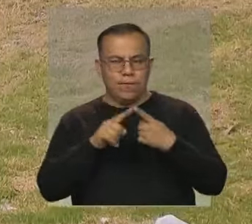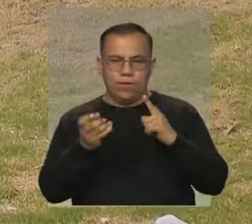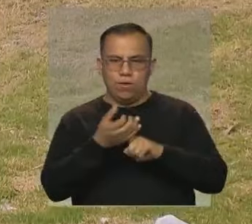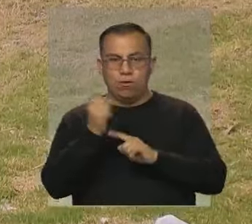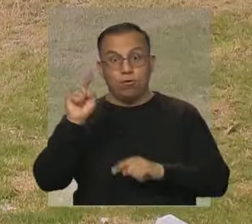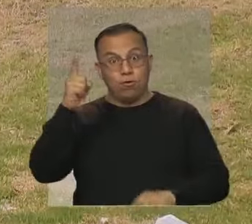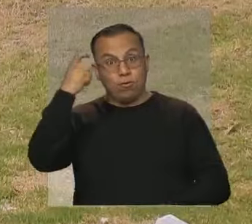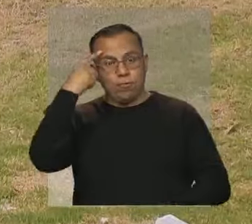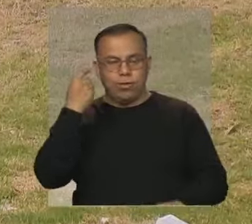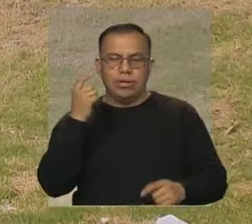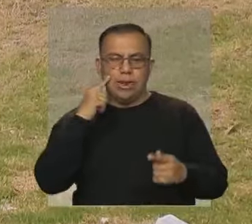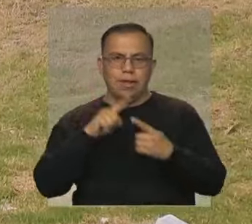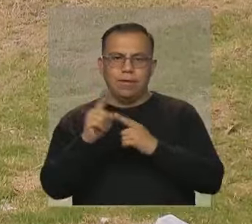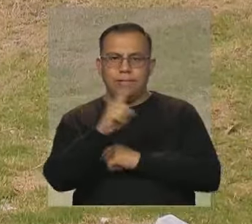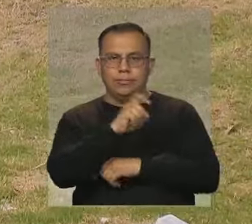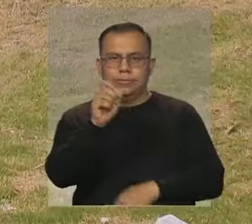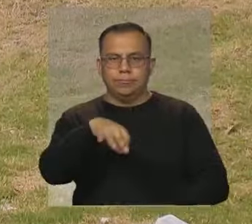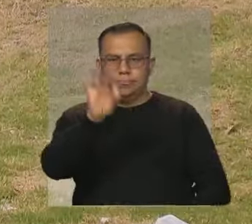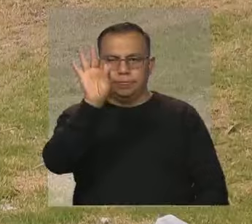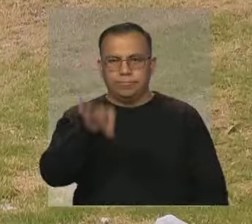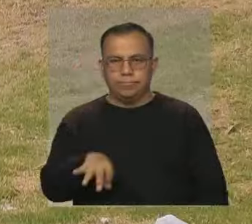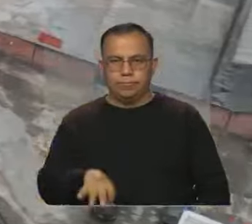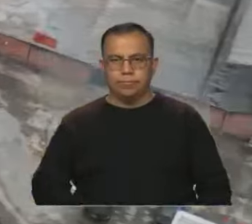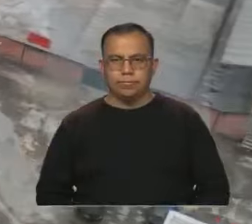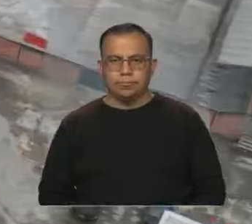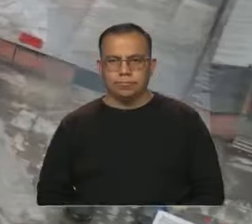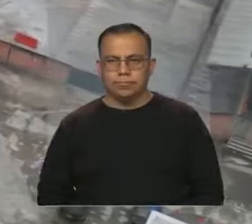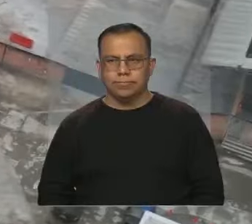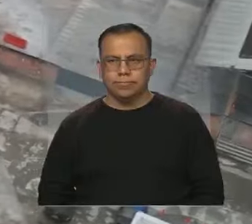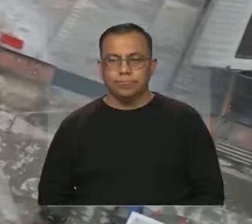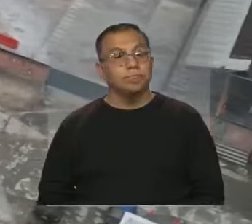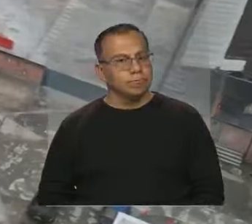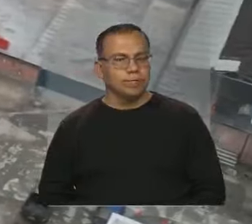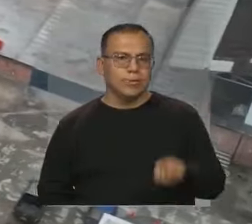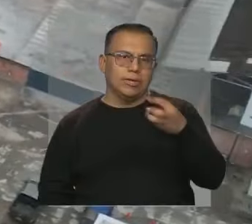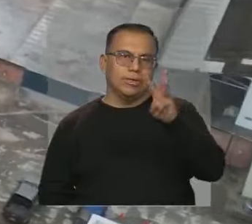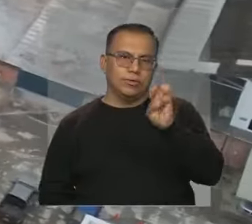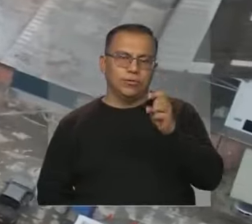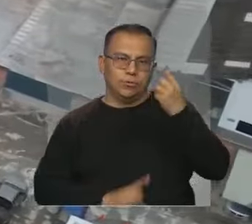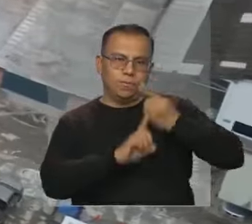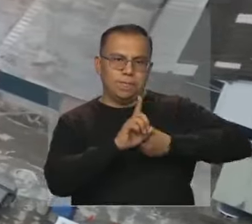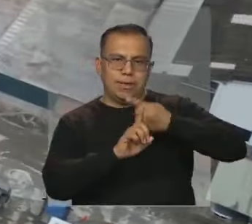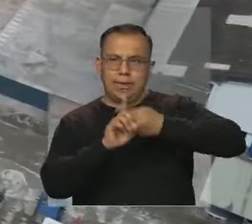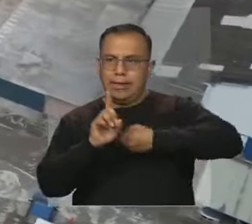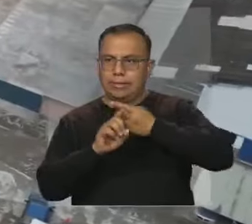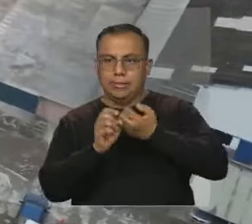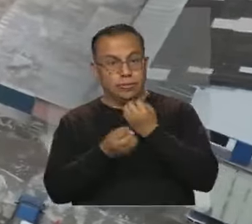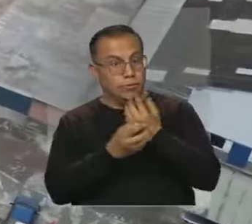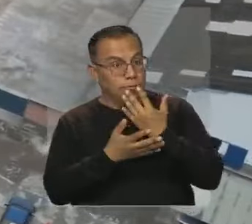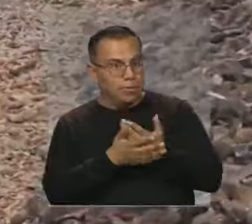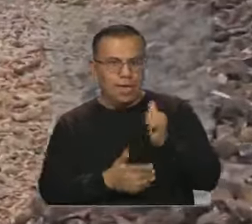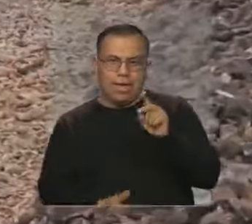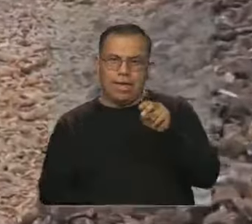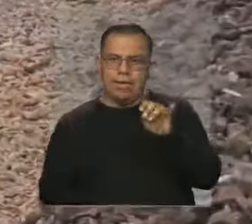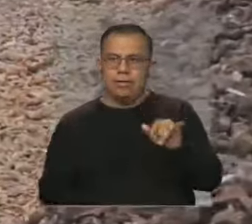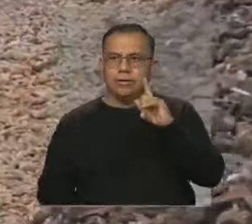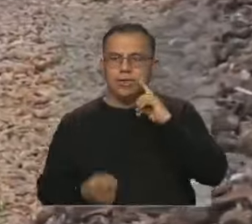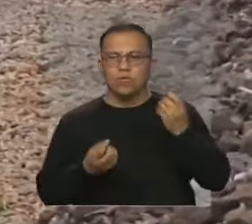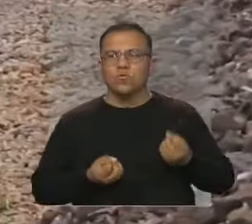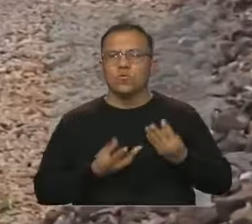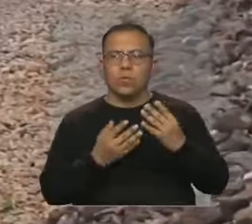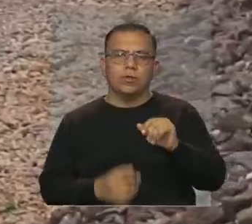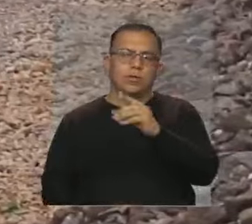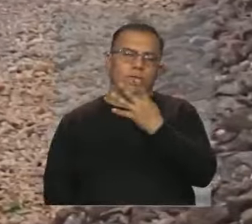gobierno es llegar al 100% en 18 meses la agencia Nacional de infraestructura ani ha destinado más